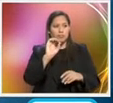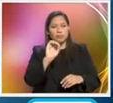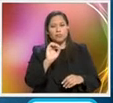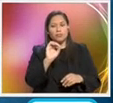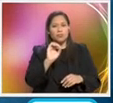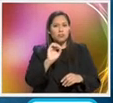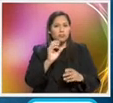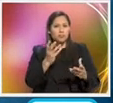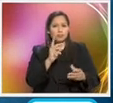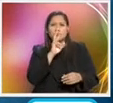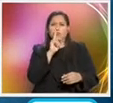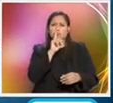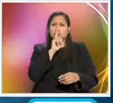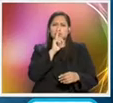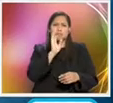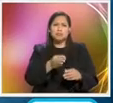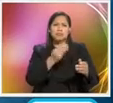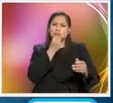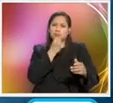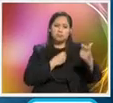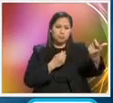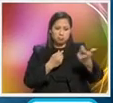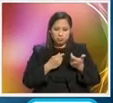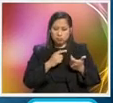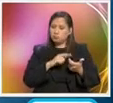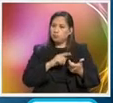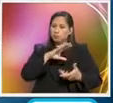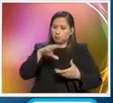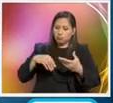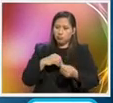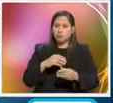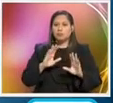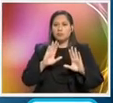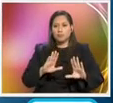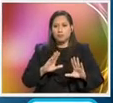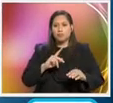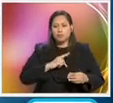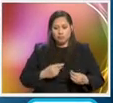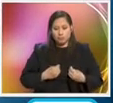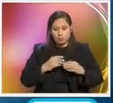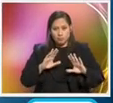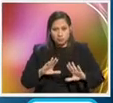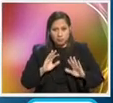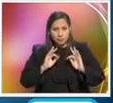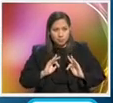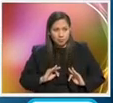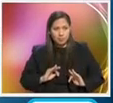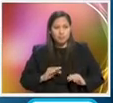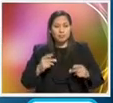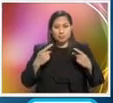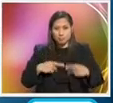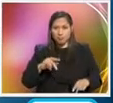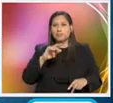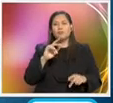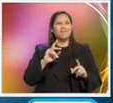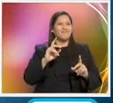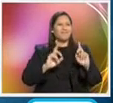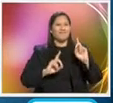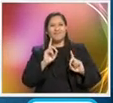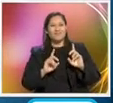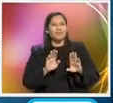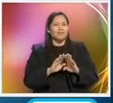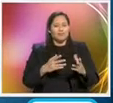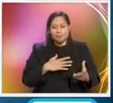bien ya te quedas con el dinero y ya con eso se te calma el alma? O sea, como que sí, la gente sale muy